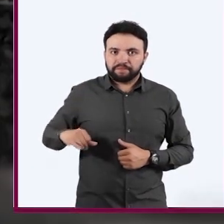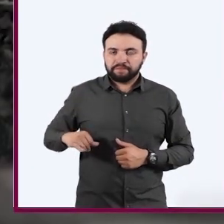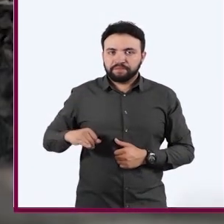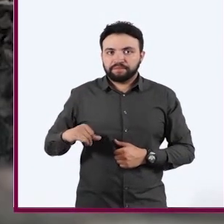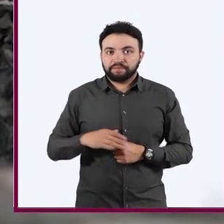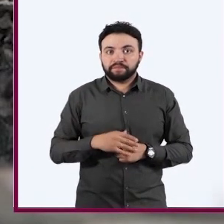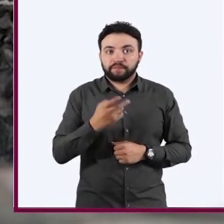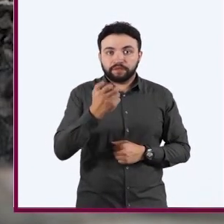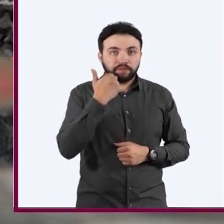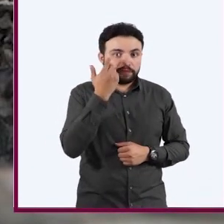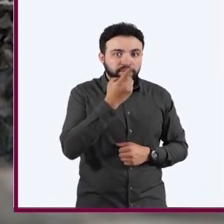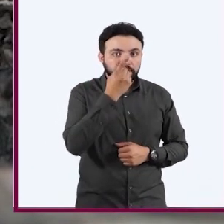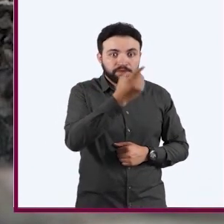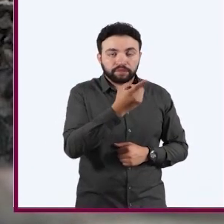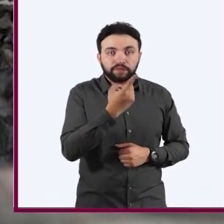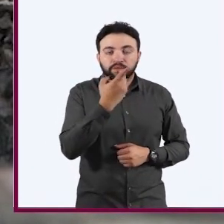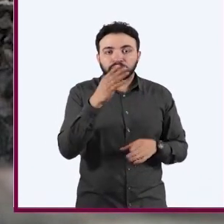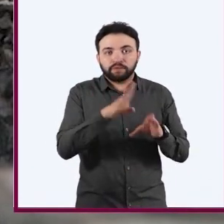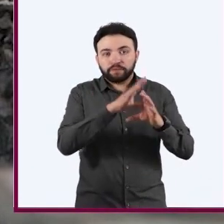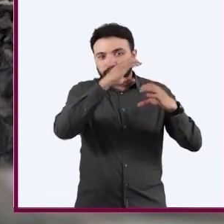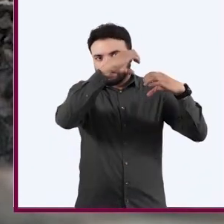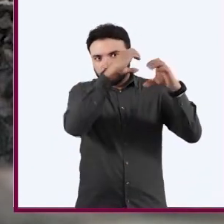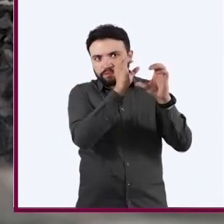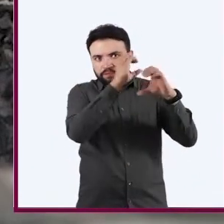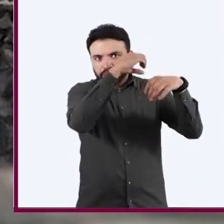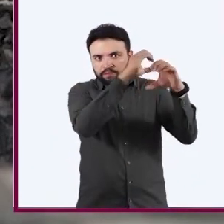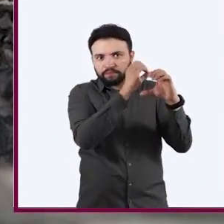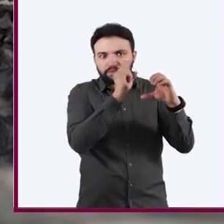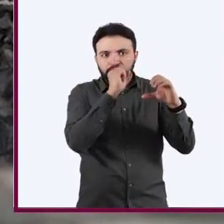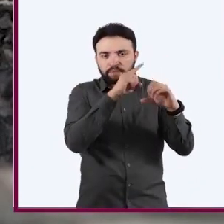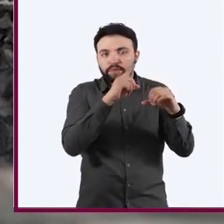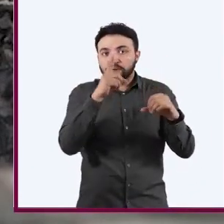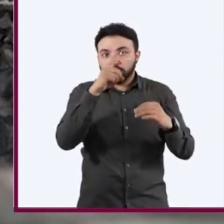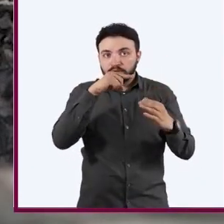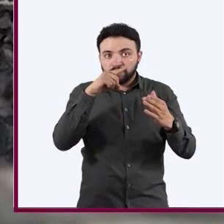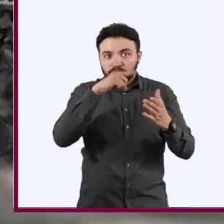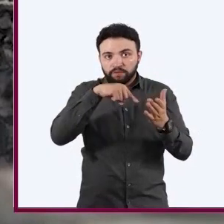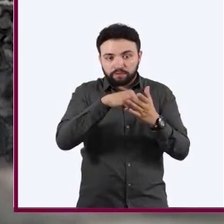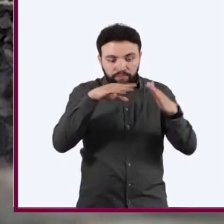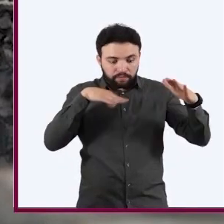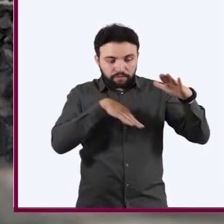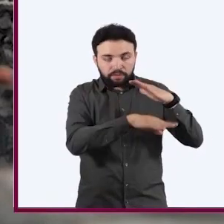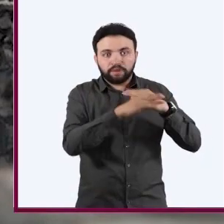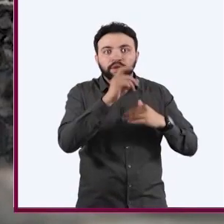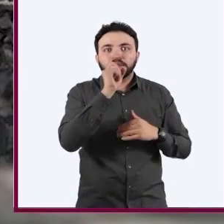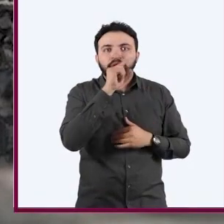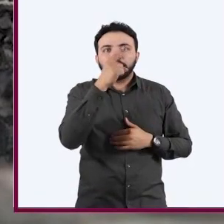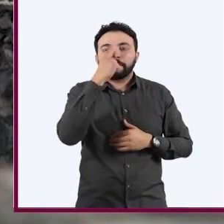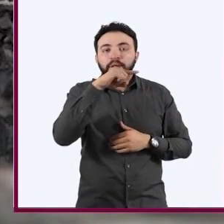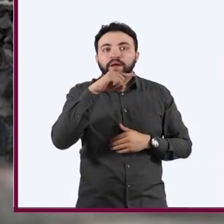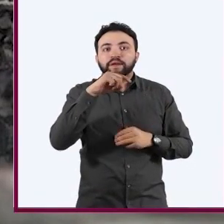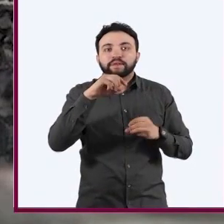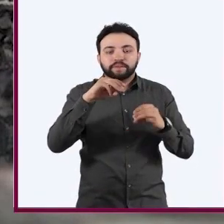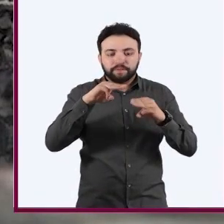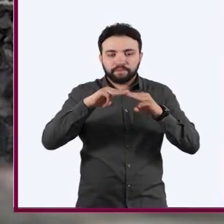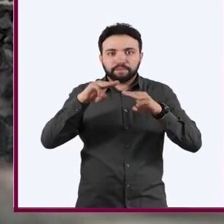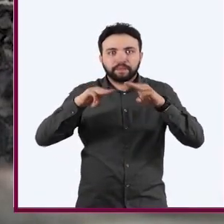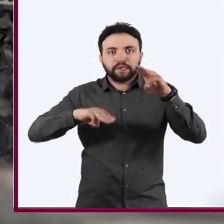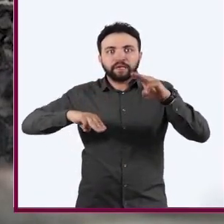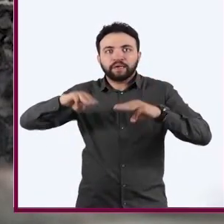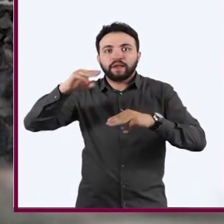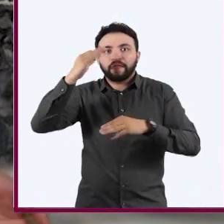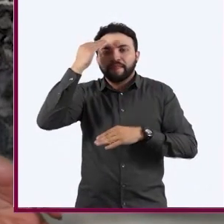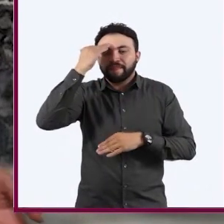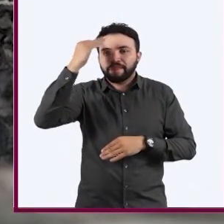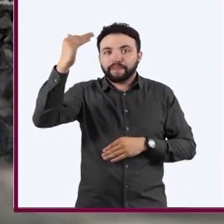¡Qué interesante, Alfredo! Esto quiere decir que además de un observatorio astronómico, la Gruta del Sol también era un instrumento para medir